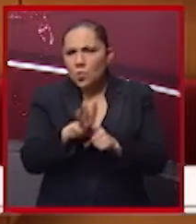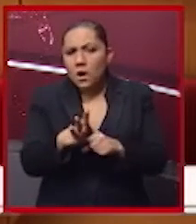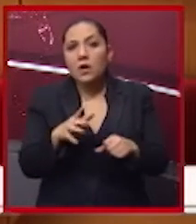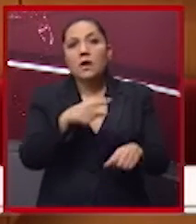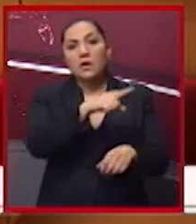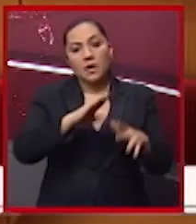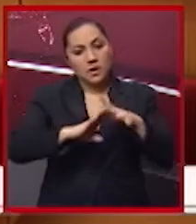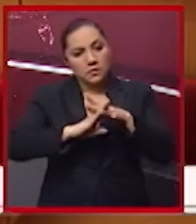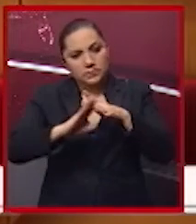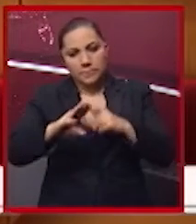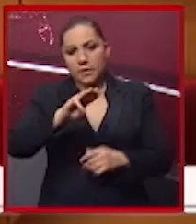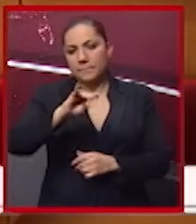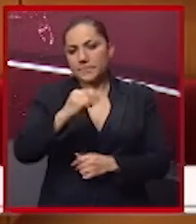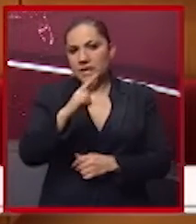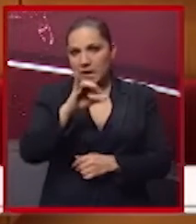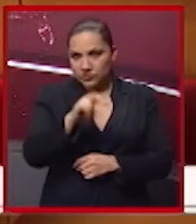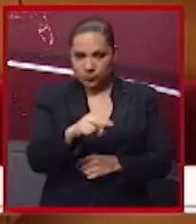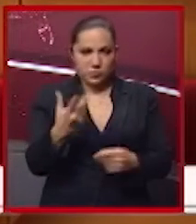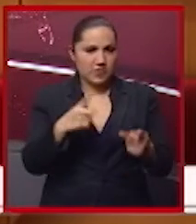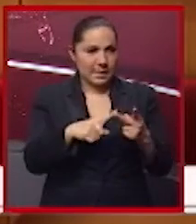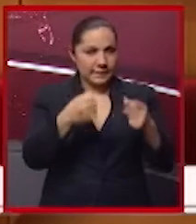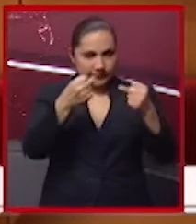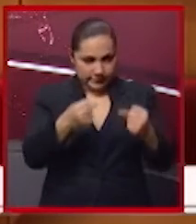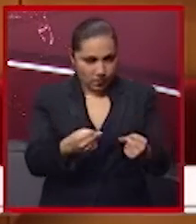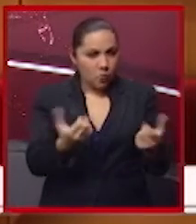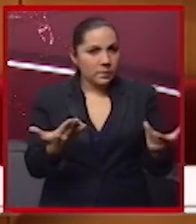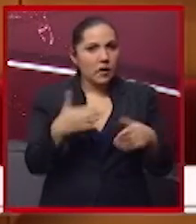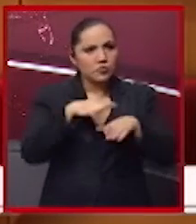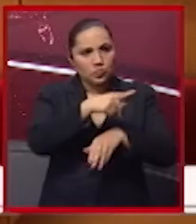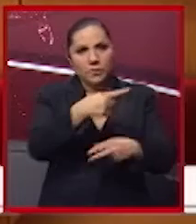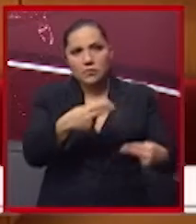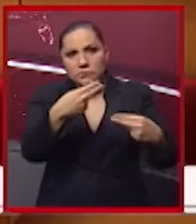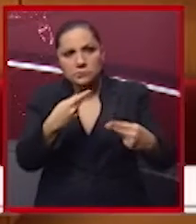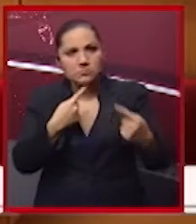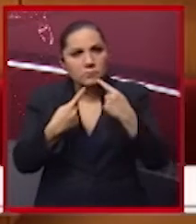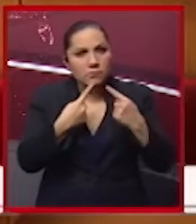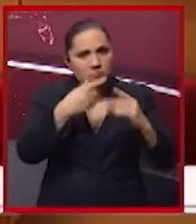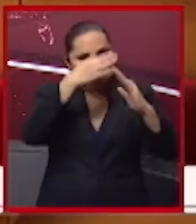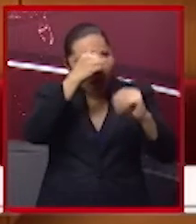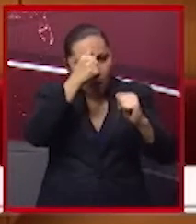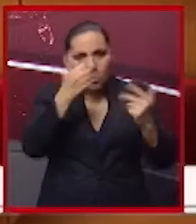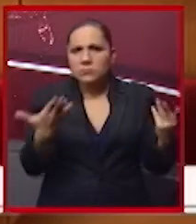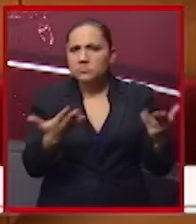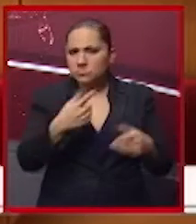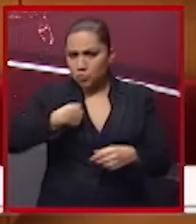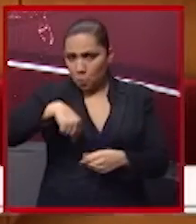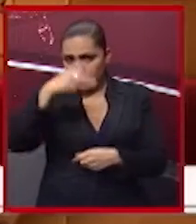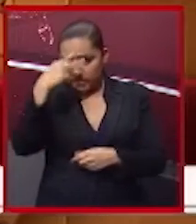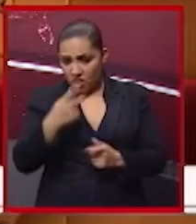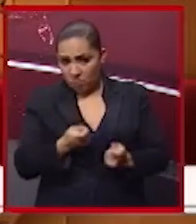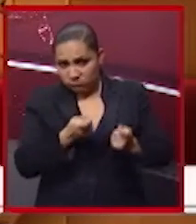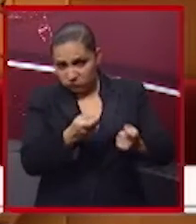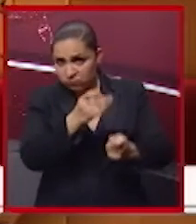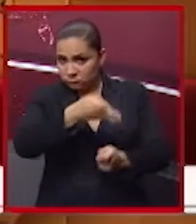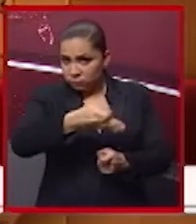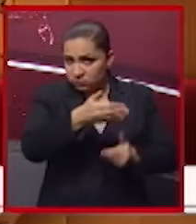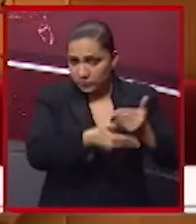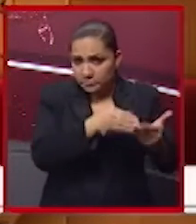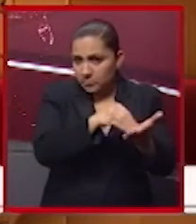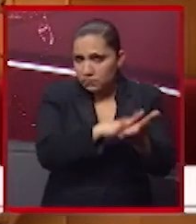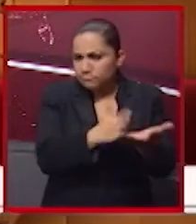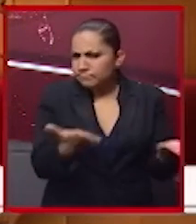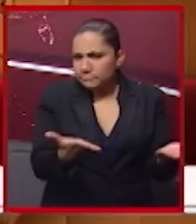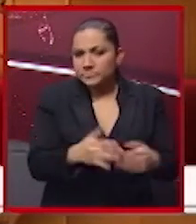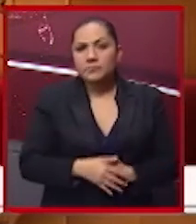y la seguridad en favor del acuerdo comercial? Por el grupo parlamentario del Partido del Trabajo, la